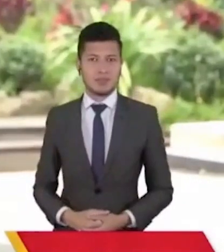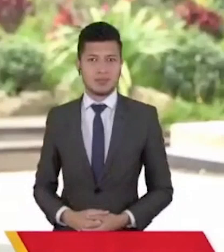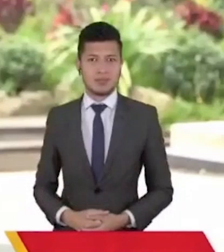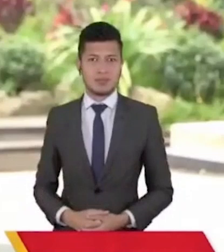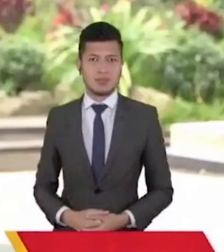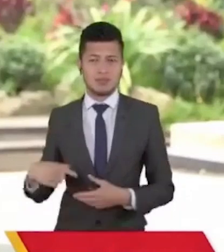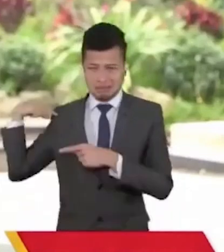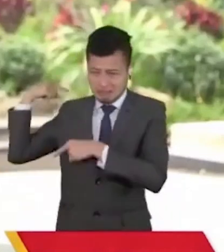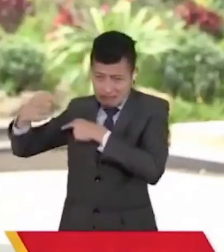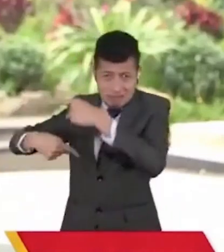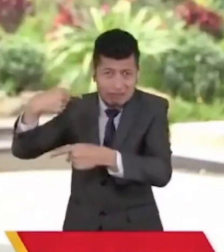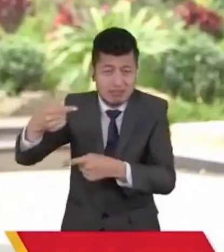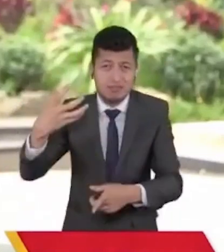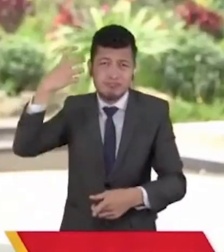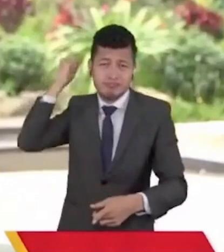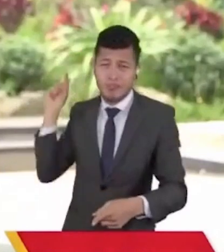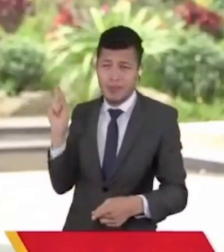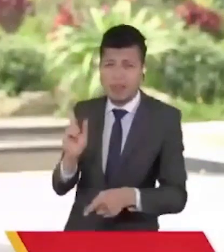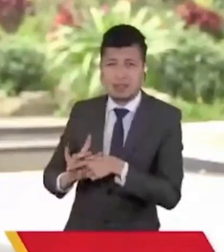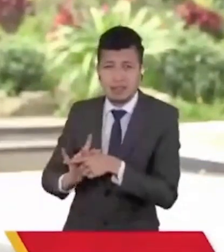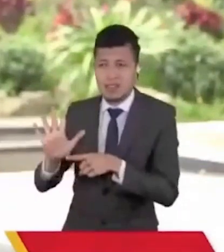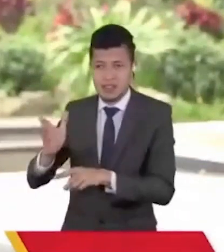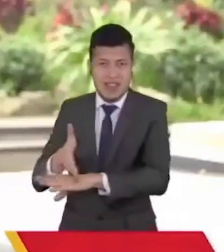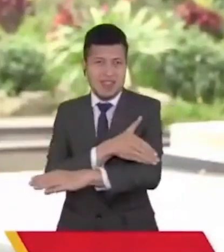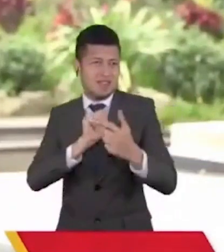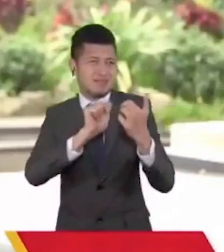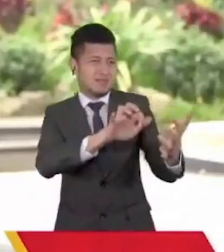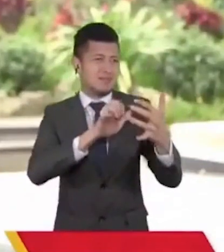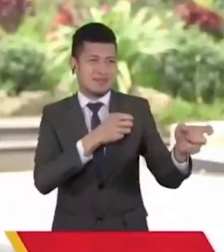viejas herencias y prácticas del conflicto armado.